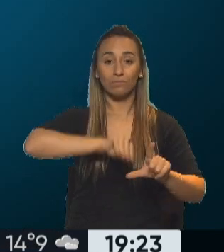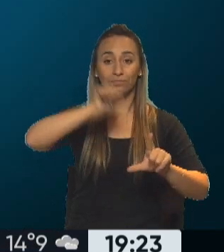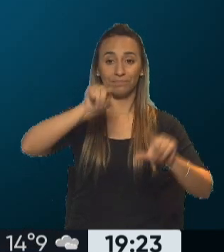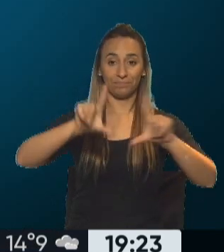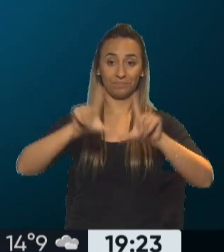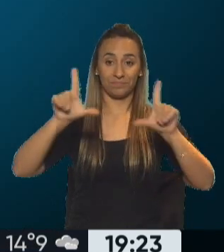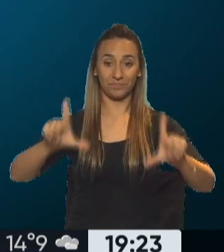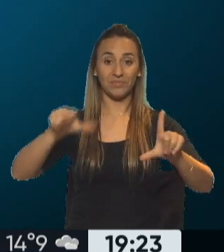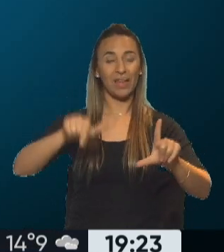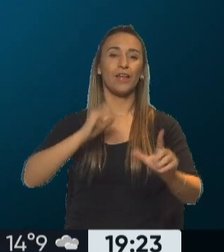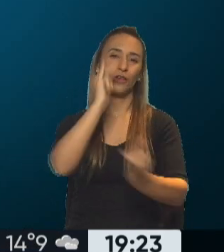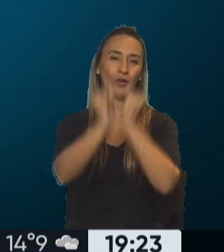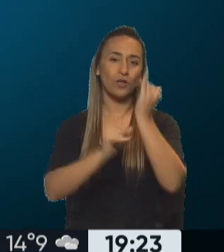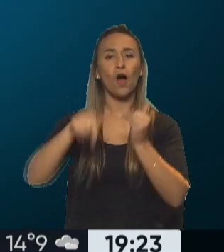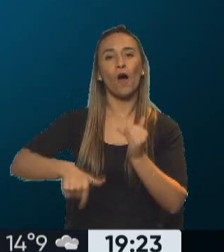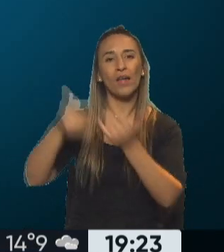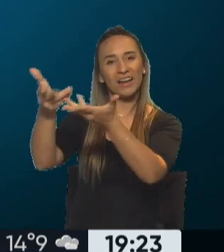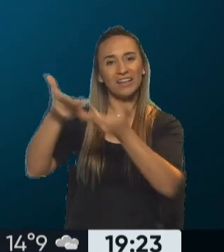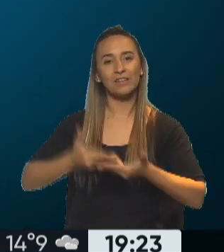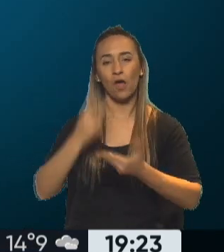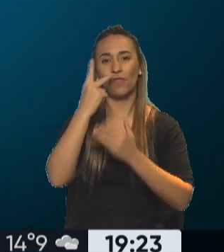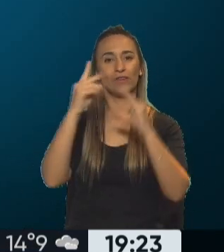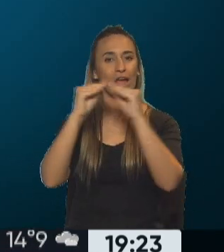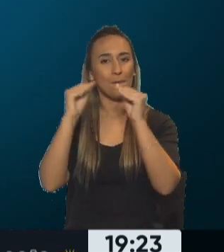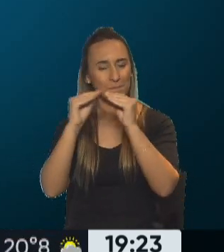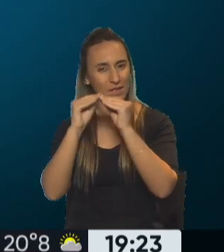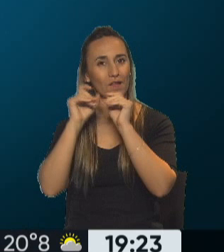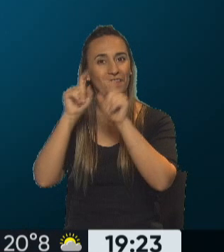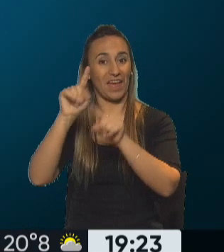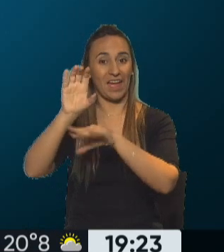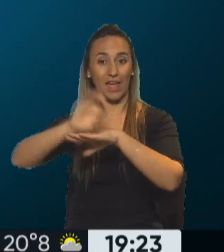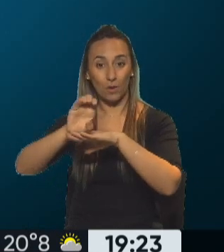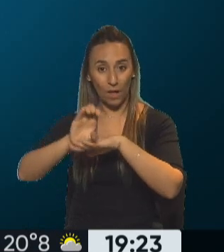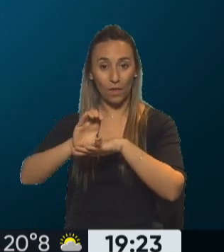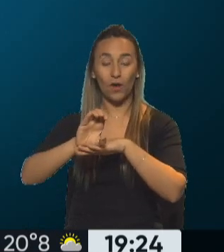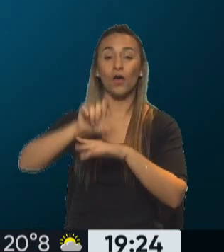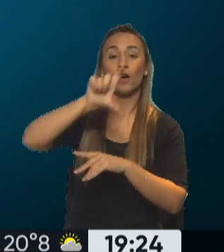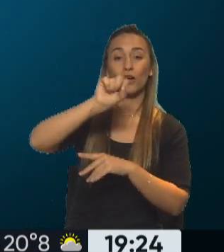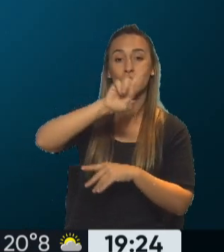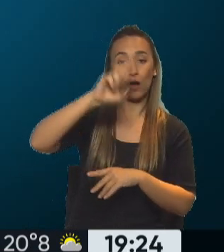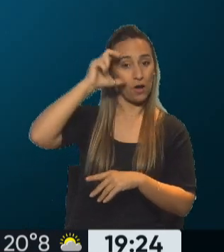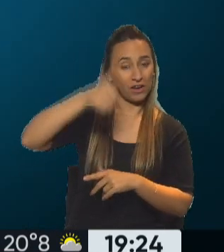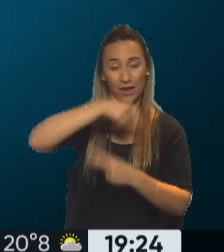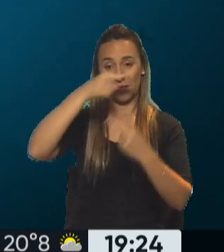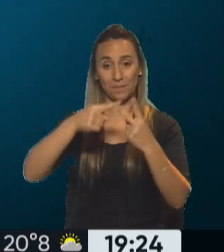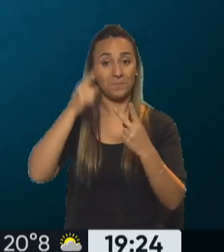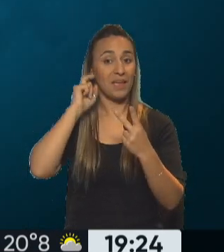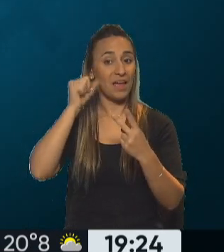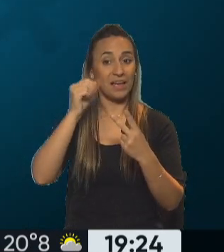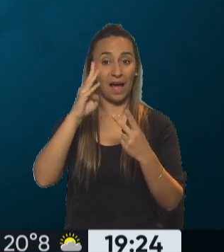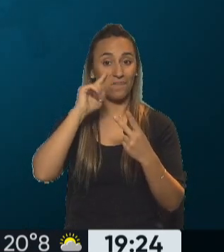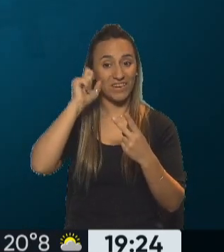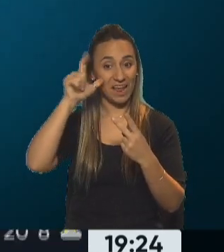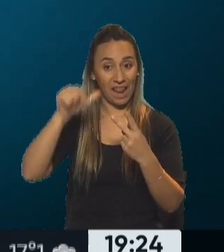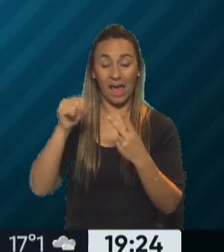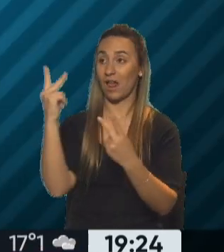hoy recibió a dos queridos amigos y compañeros de Ecuador, Rafael Correa y Gabriela Rivadeneira. Siempre es bueno compartir y conversar